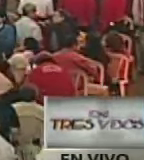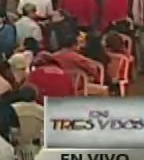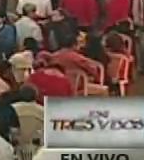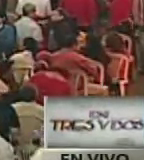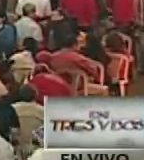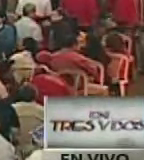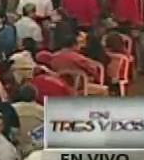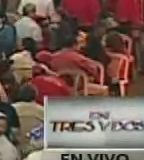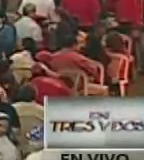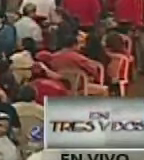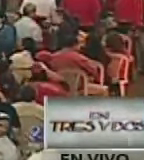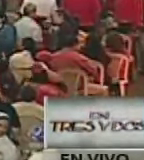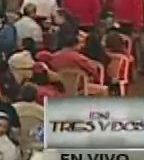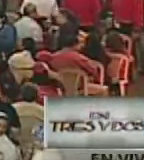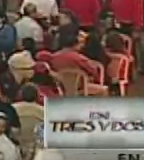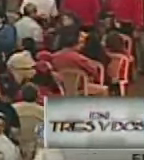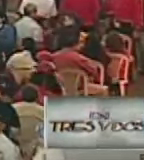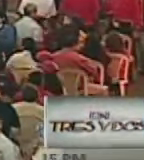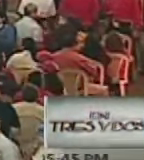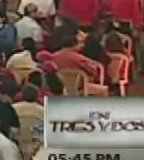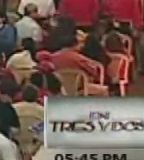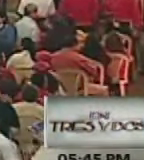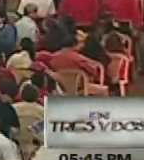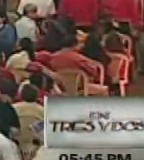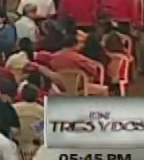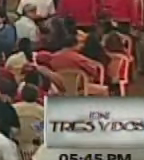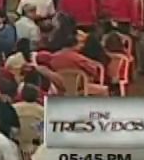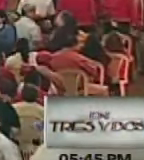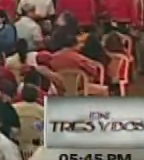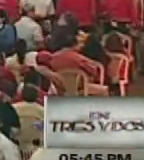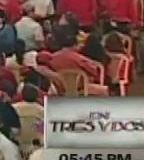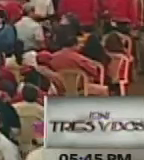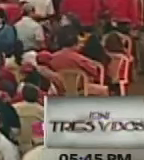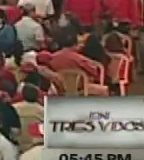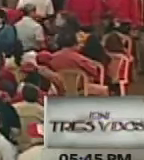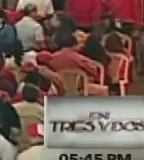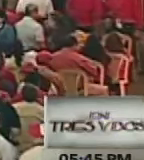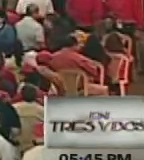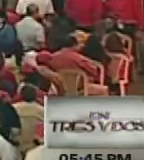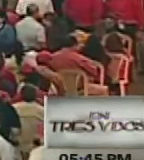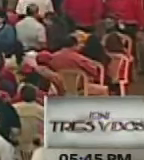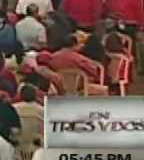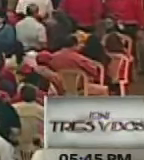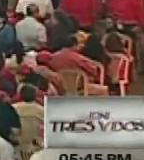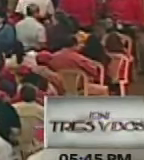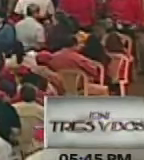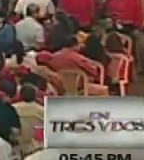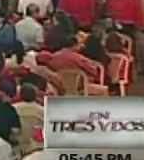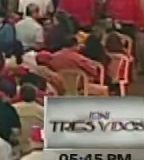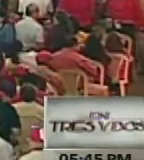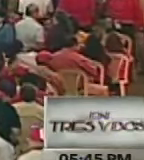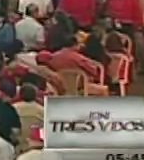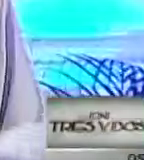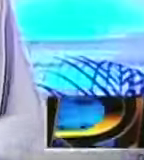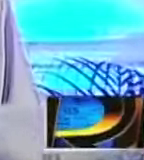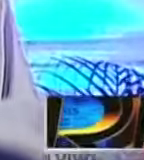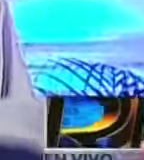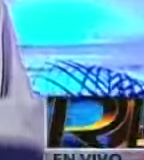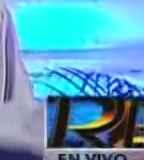de los trabajadores y trabajadoras que en este momento están haciendo presencia